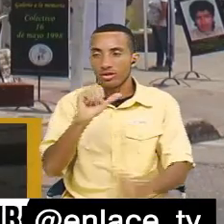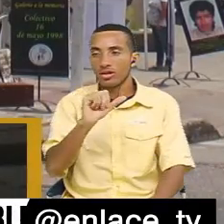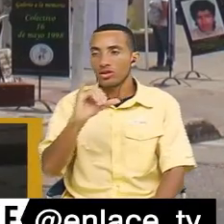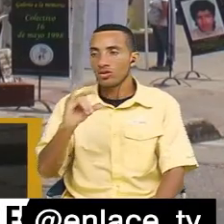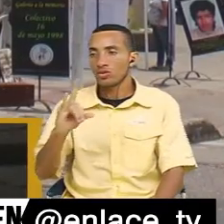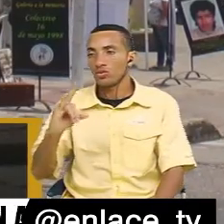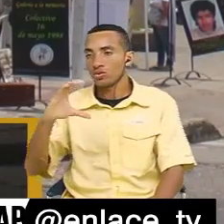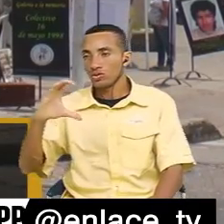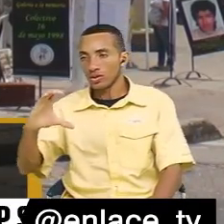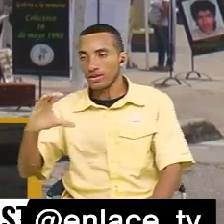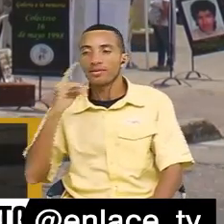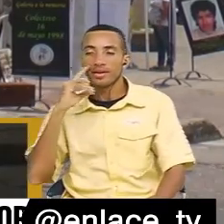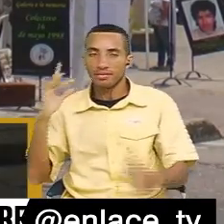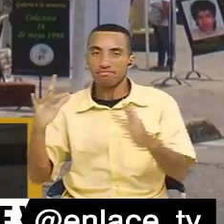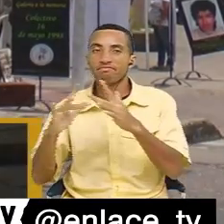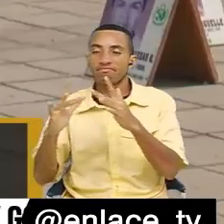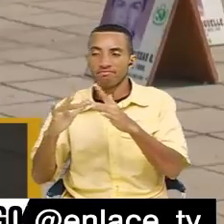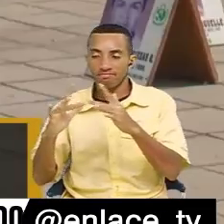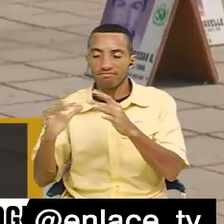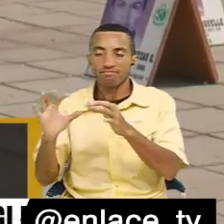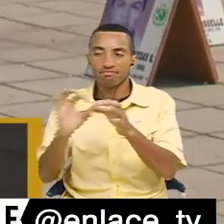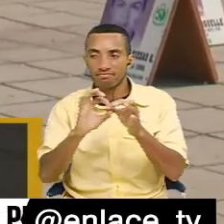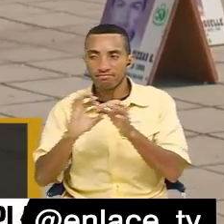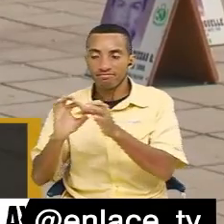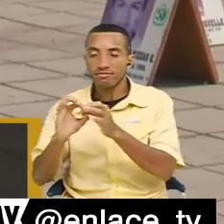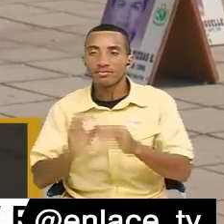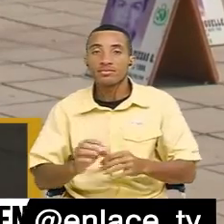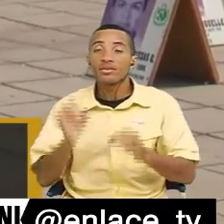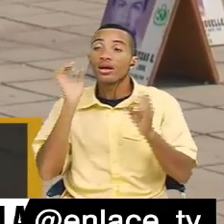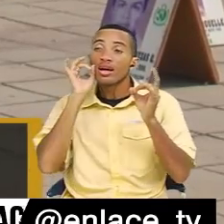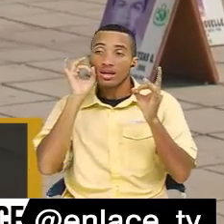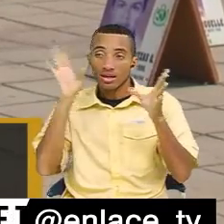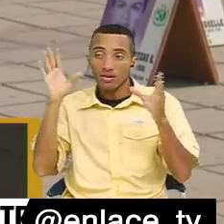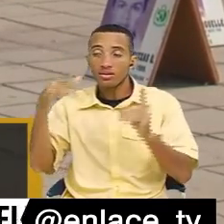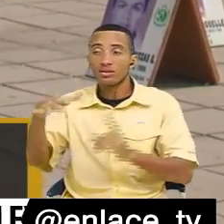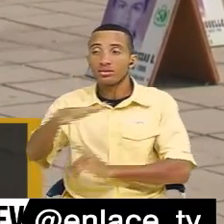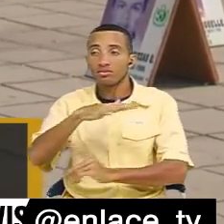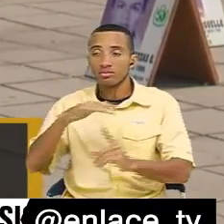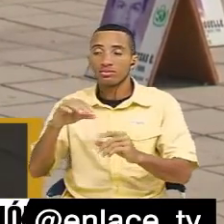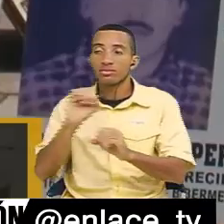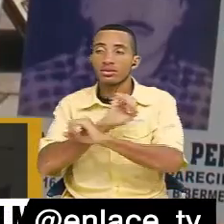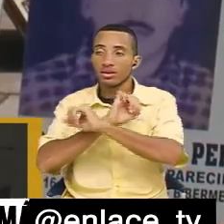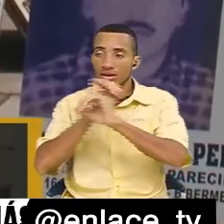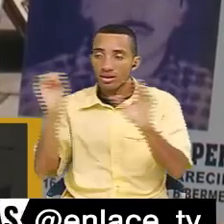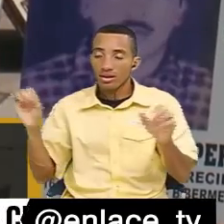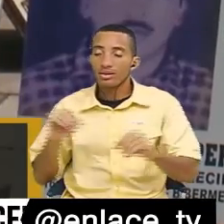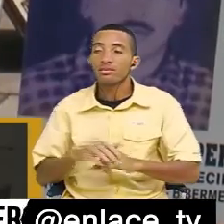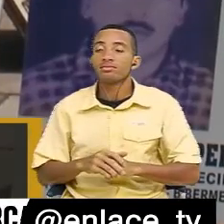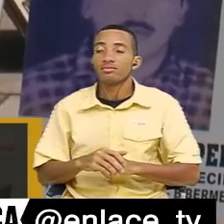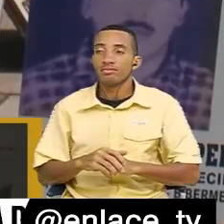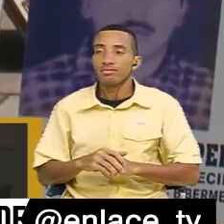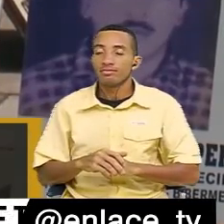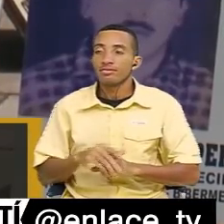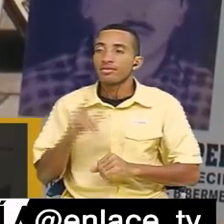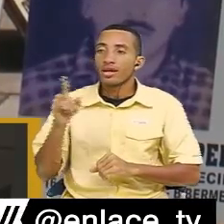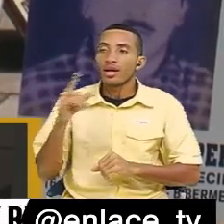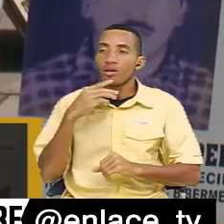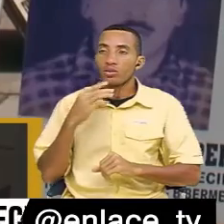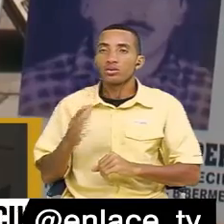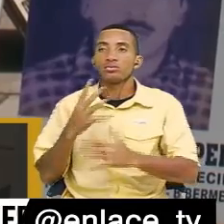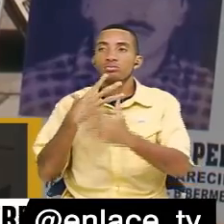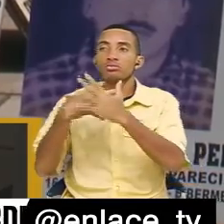él se encargó de esa coordinación. Y tan grave es la situación, o tan clara desde otro punto de vista, que cuando él sale de